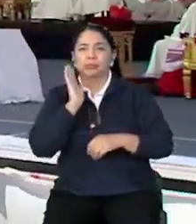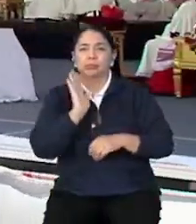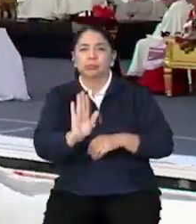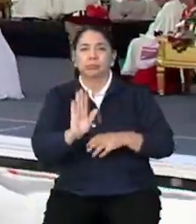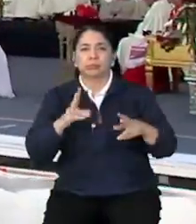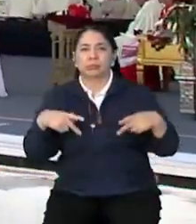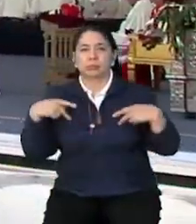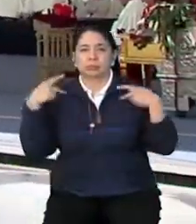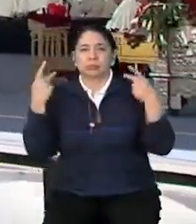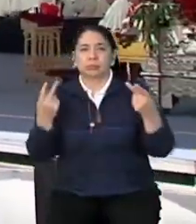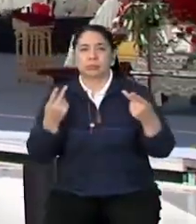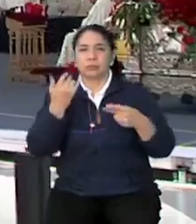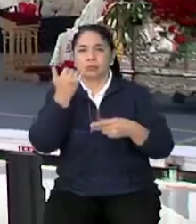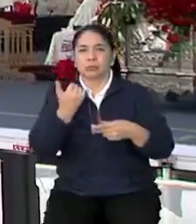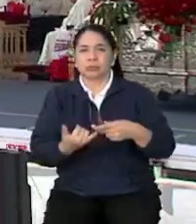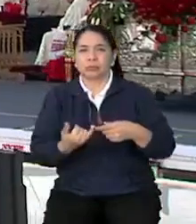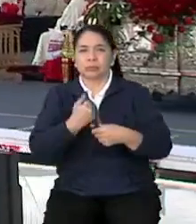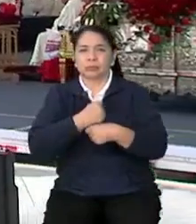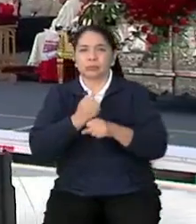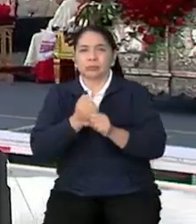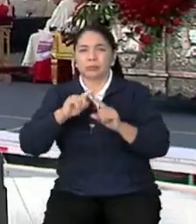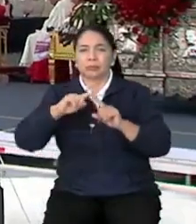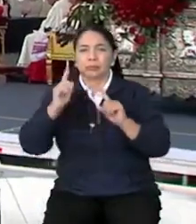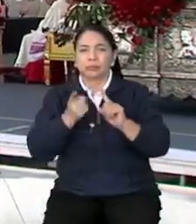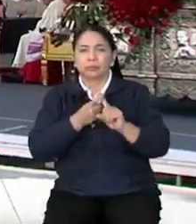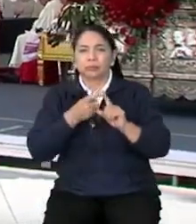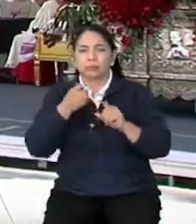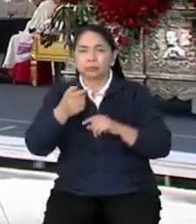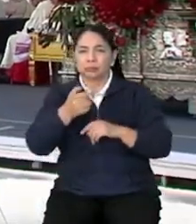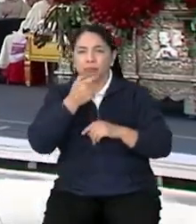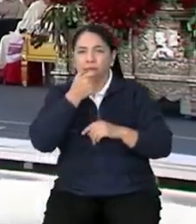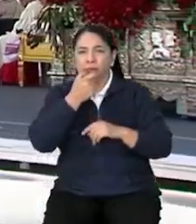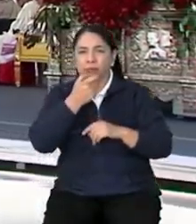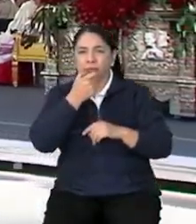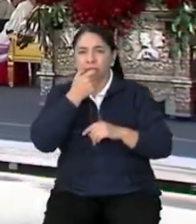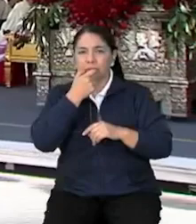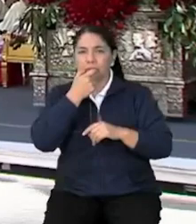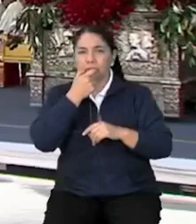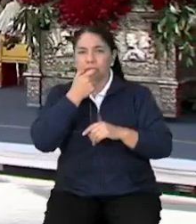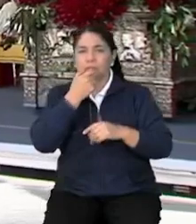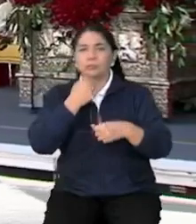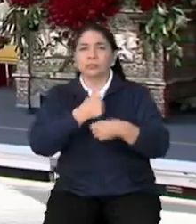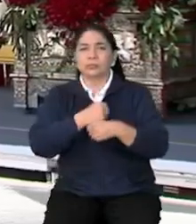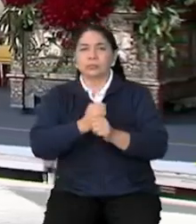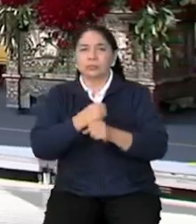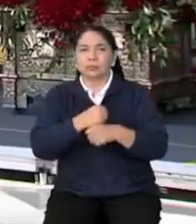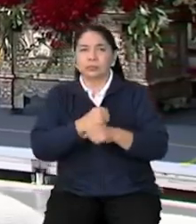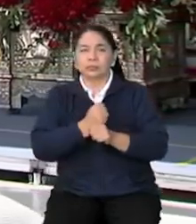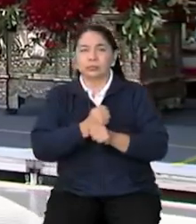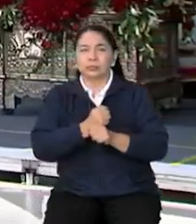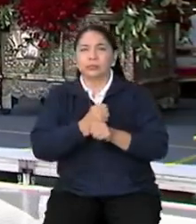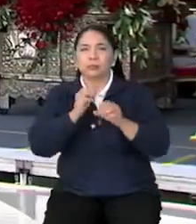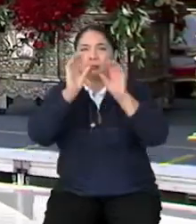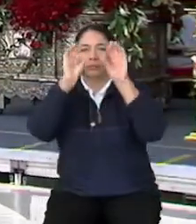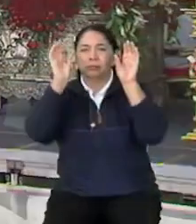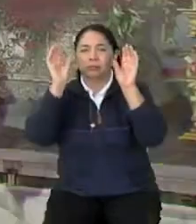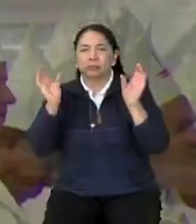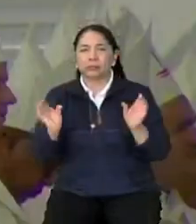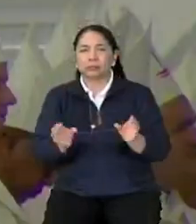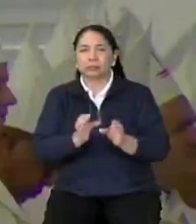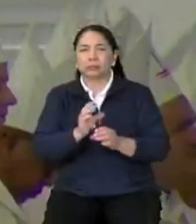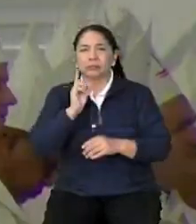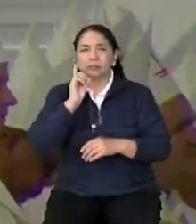vidas hoy hacen su primera comunión y la realizan en un marco único